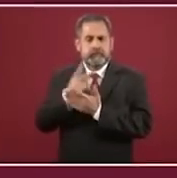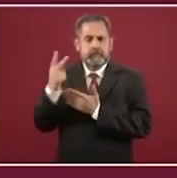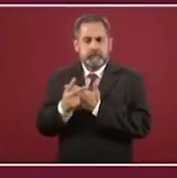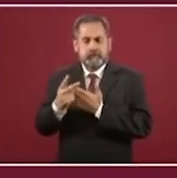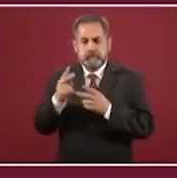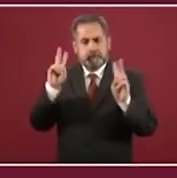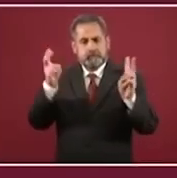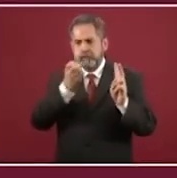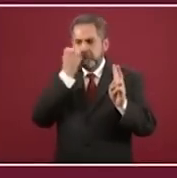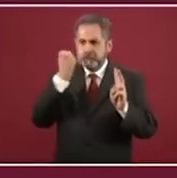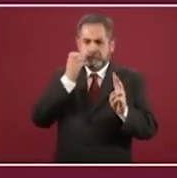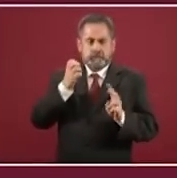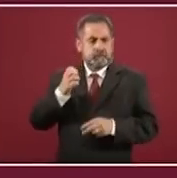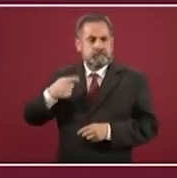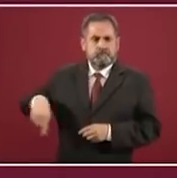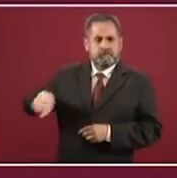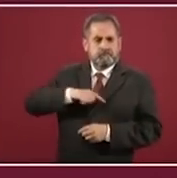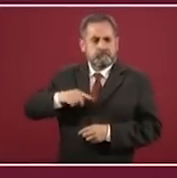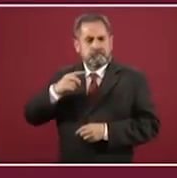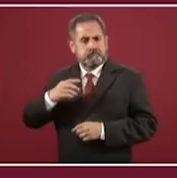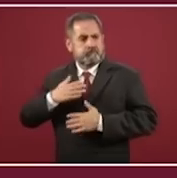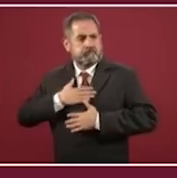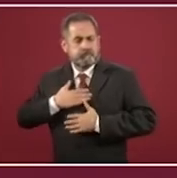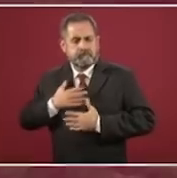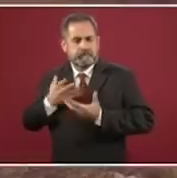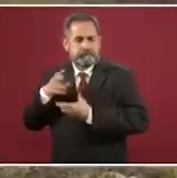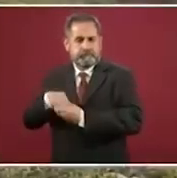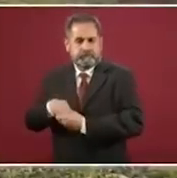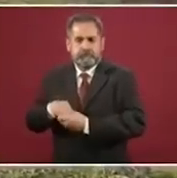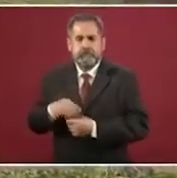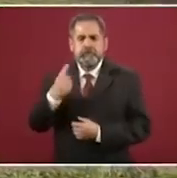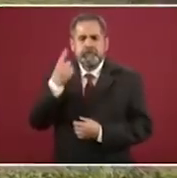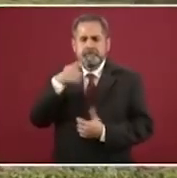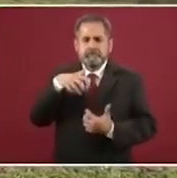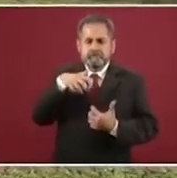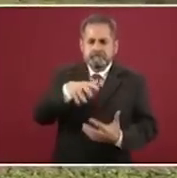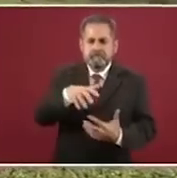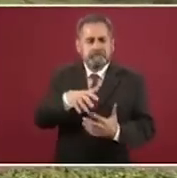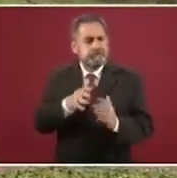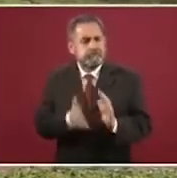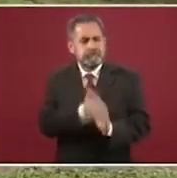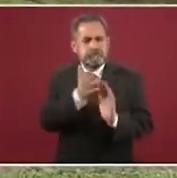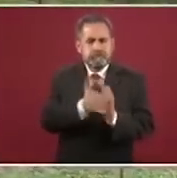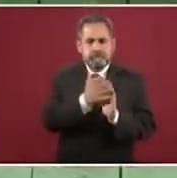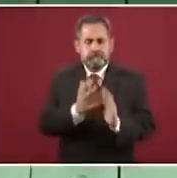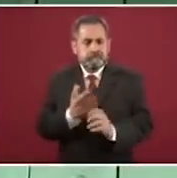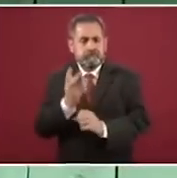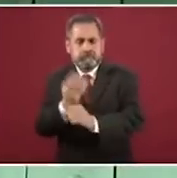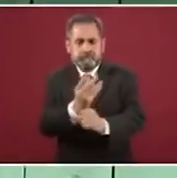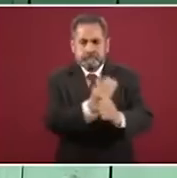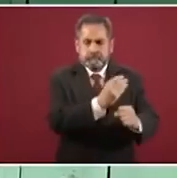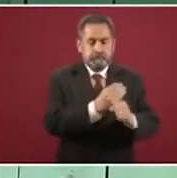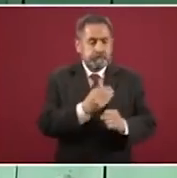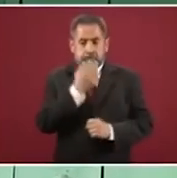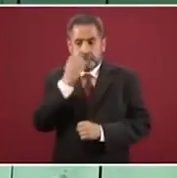La Escuela es Nuestra, a fin de entregar directamente recursos para la construcción, mantenimiento y equipamiento de los